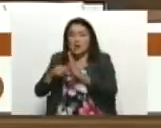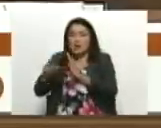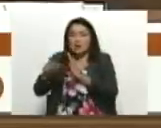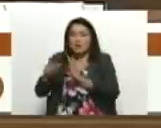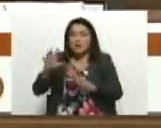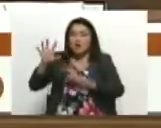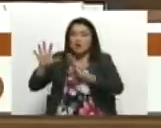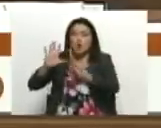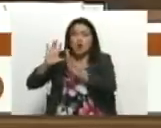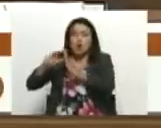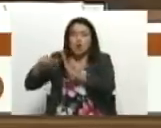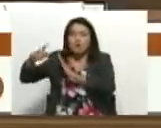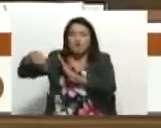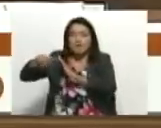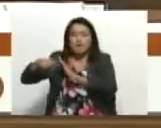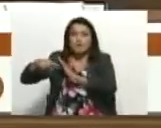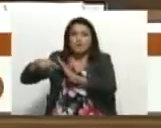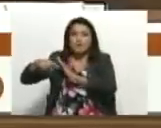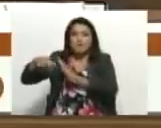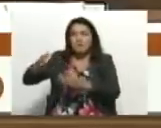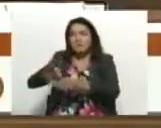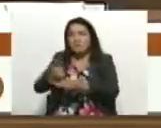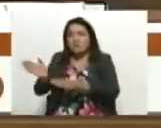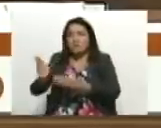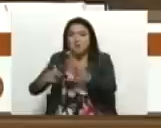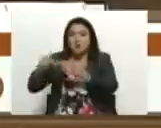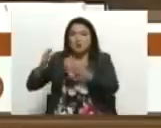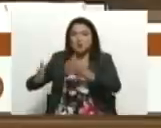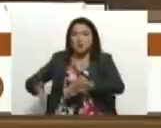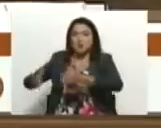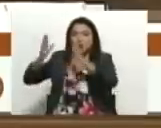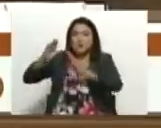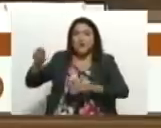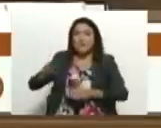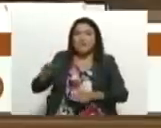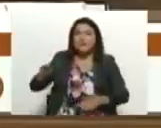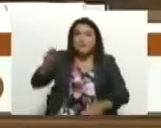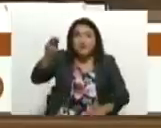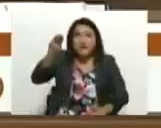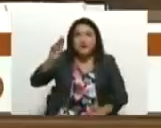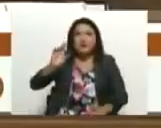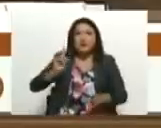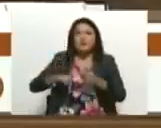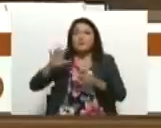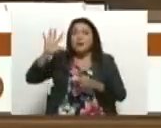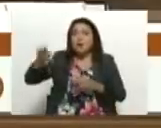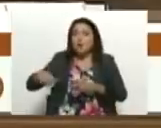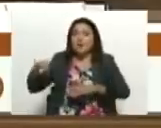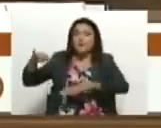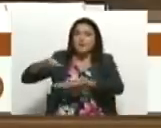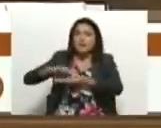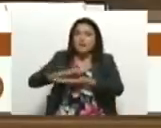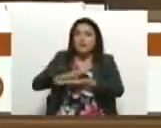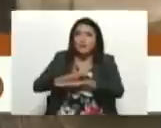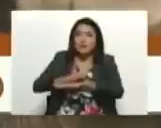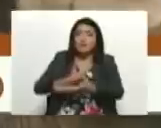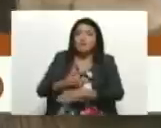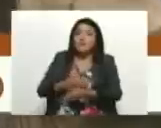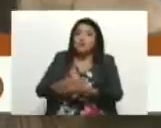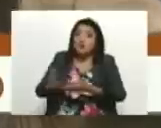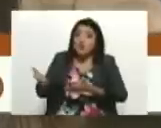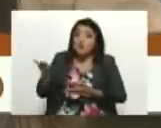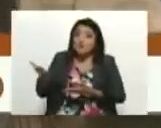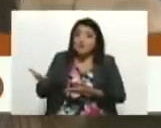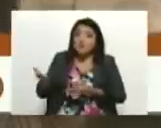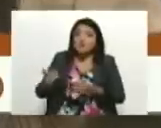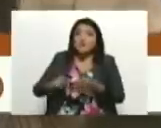y se los apropian para construir torres en las Mercedes, para comprar aviones que cuestan millones,